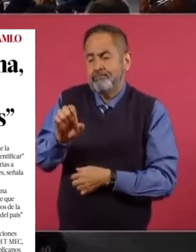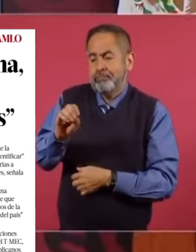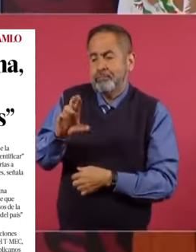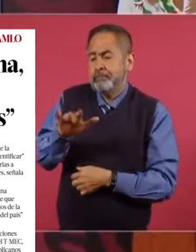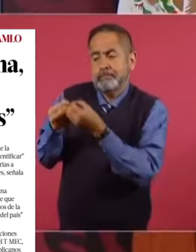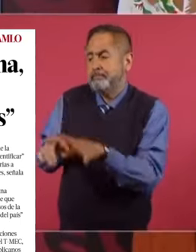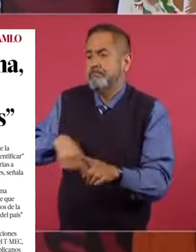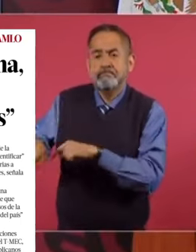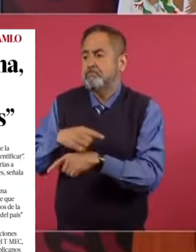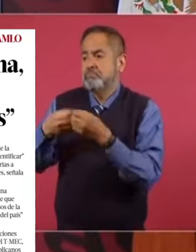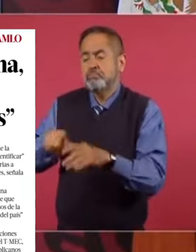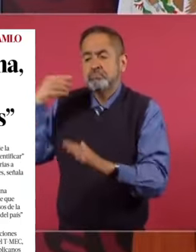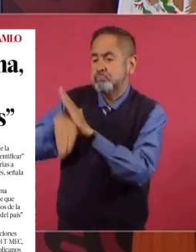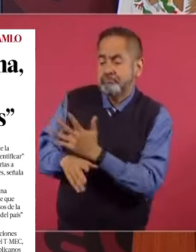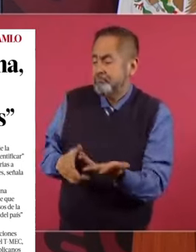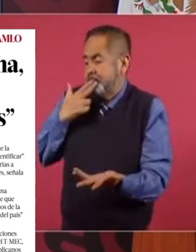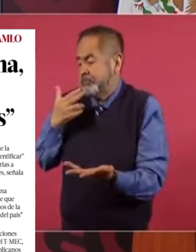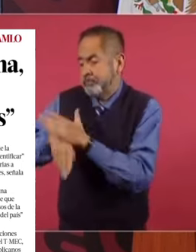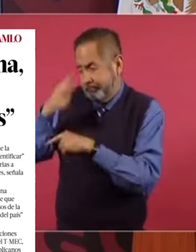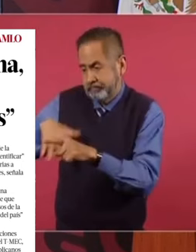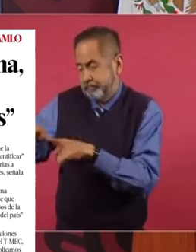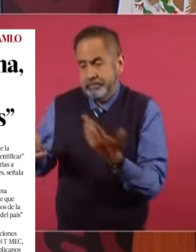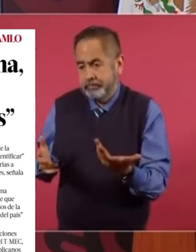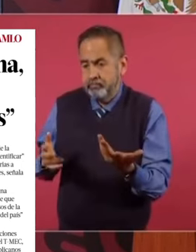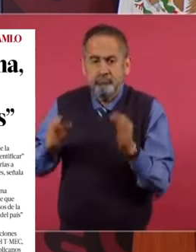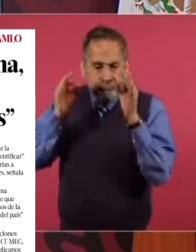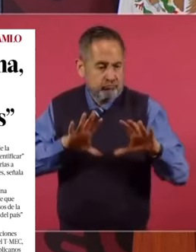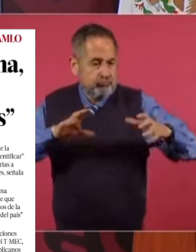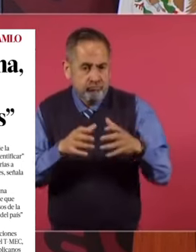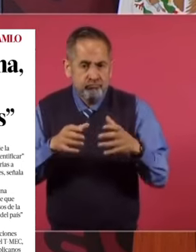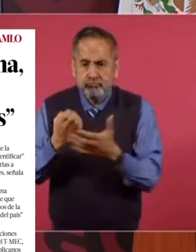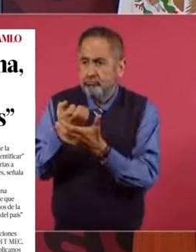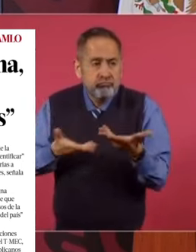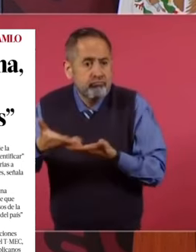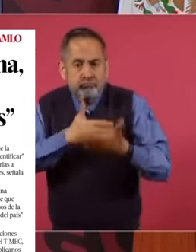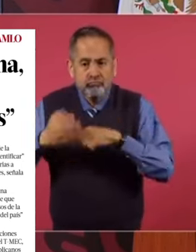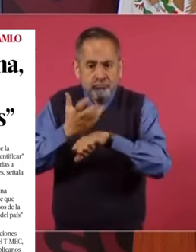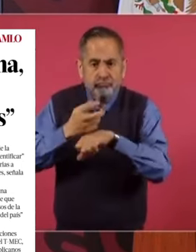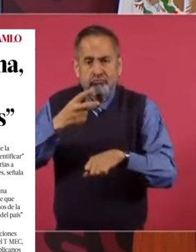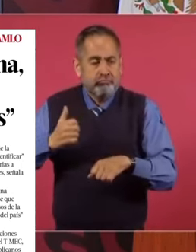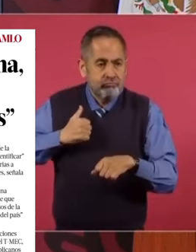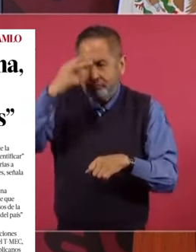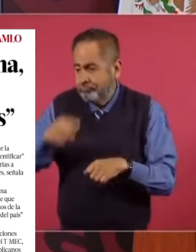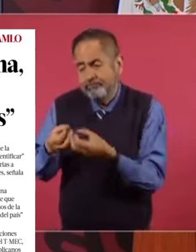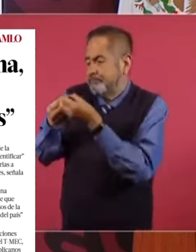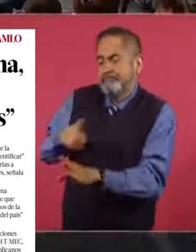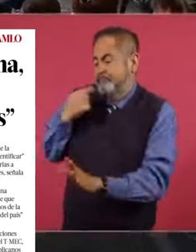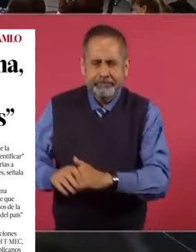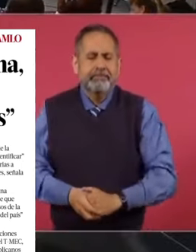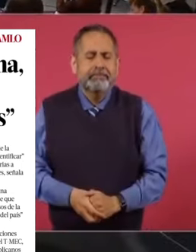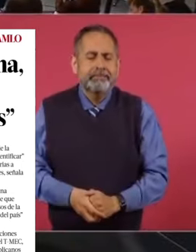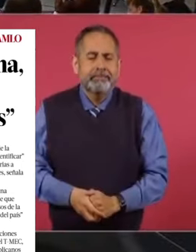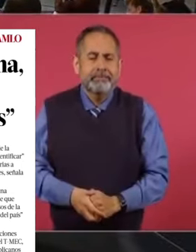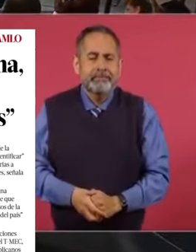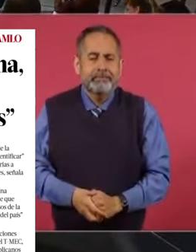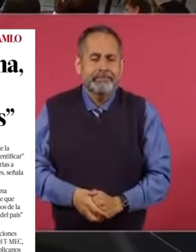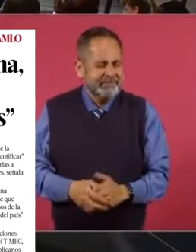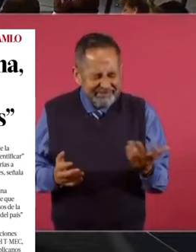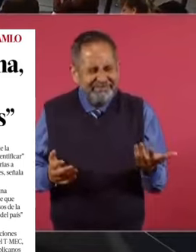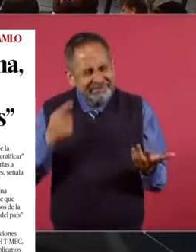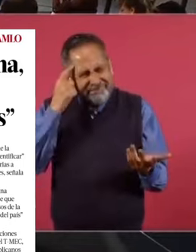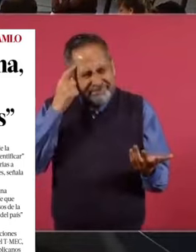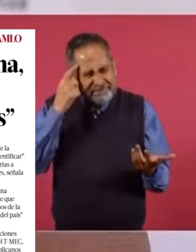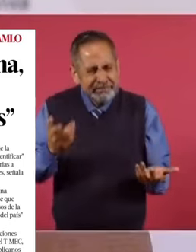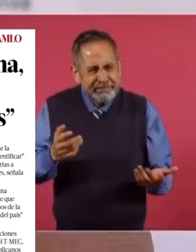para el funcionamiento de la democracia de México y la integración de las economías de Estados Unidos, México y Canadá. Si la